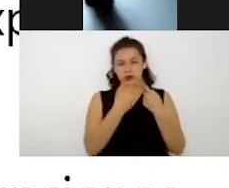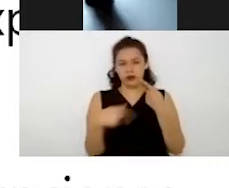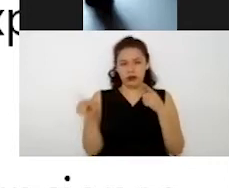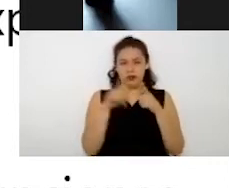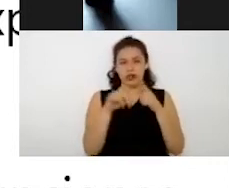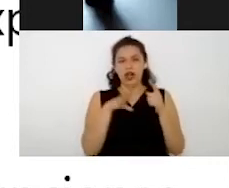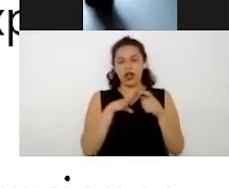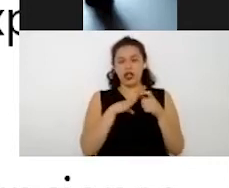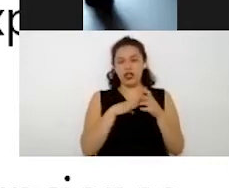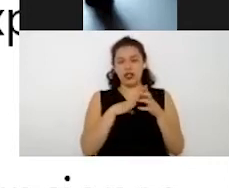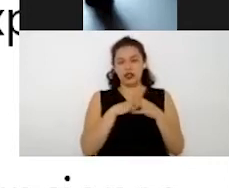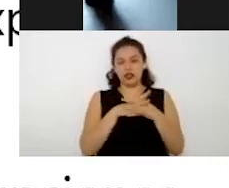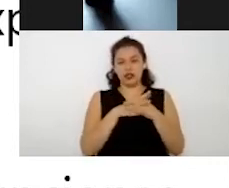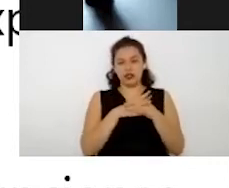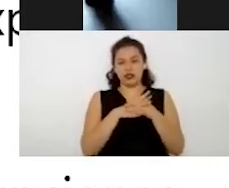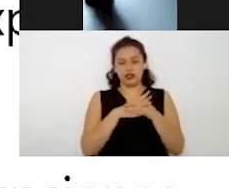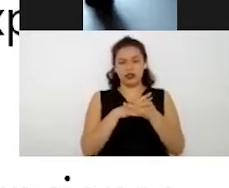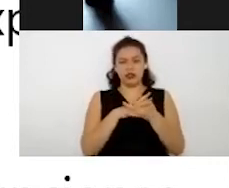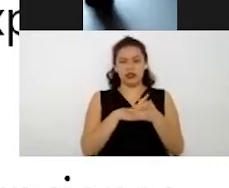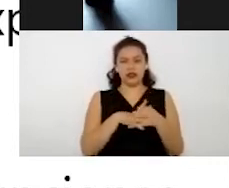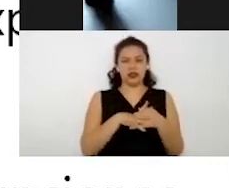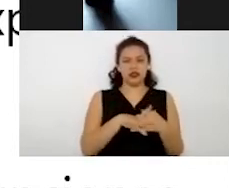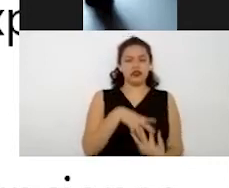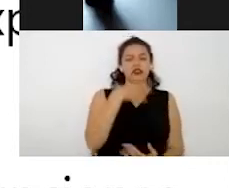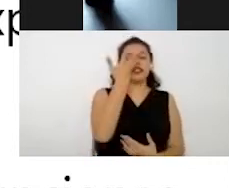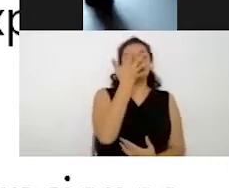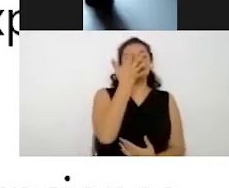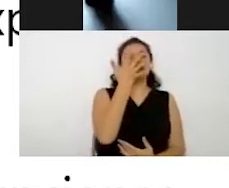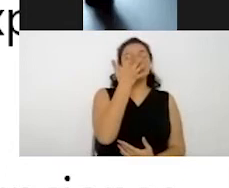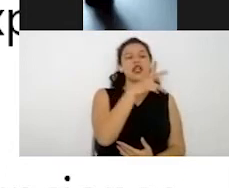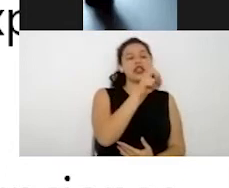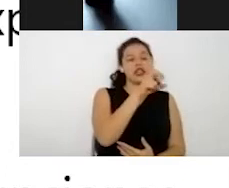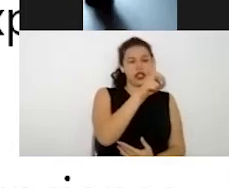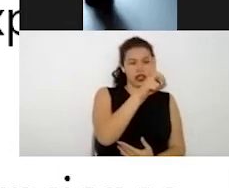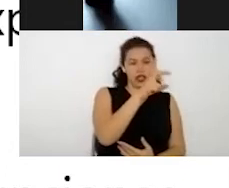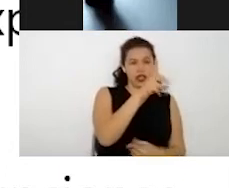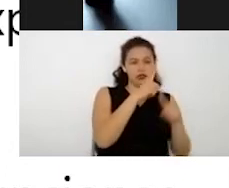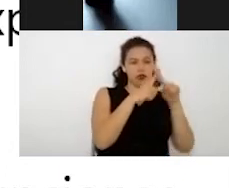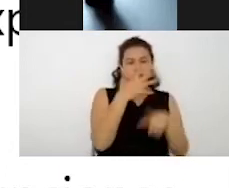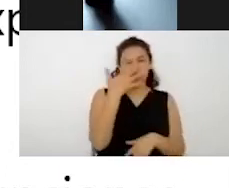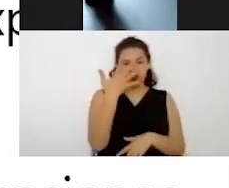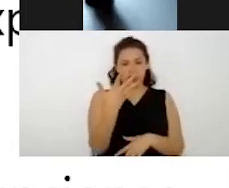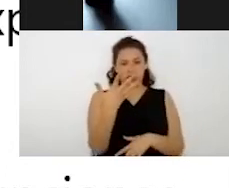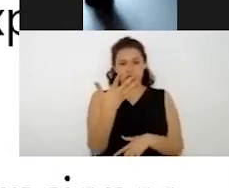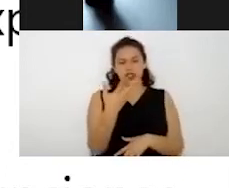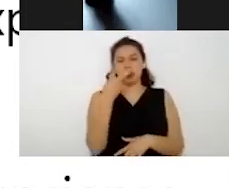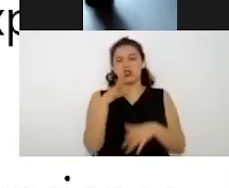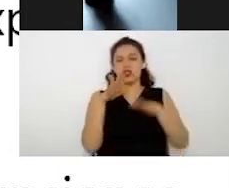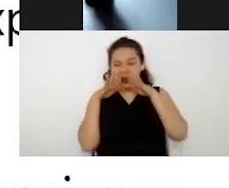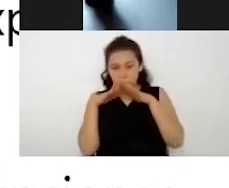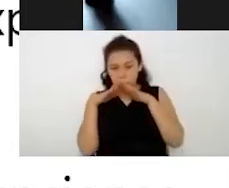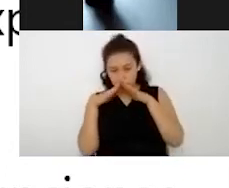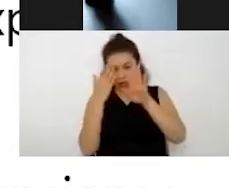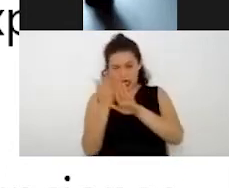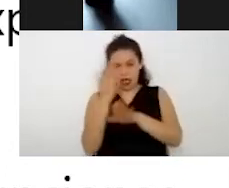conformado por 5 juegos de compresiones de 30 cada uno con sus 2 respectivas ventilaciones. Eso